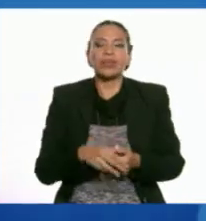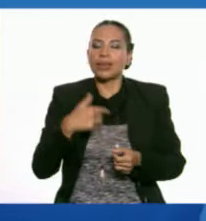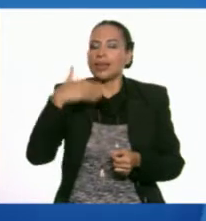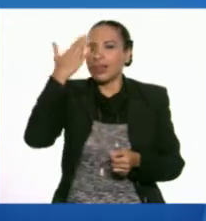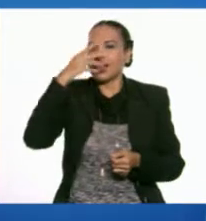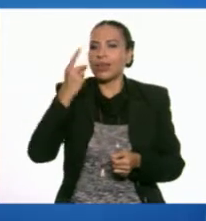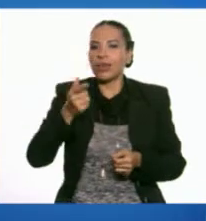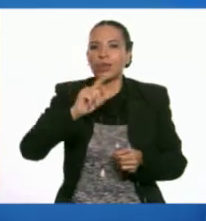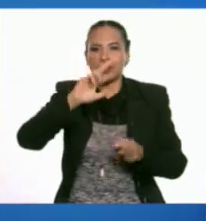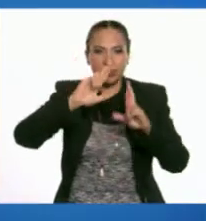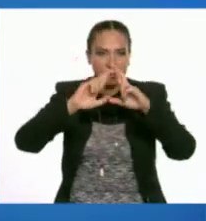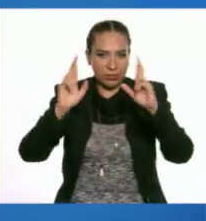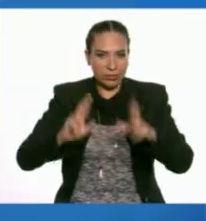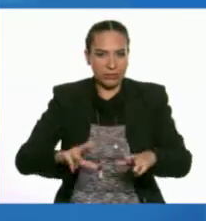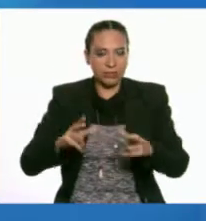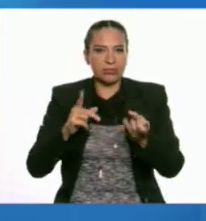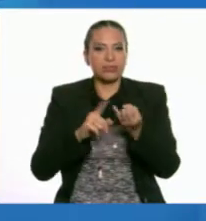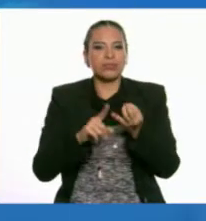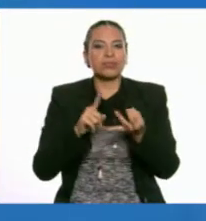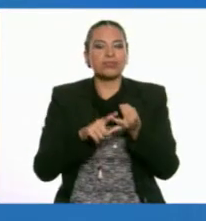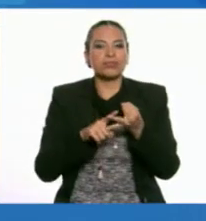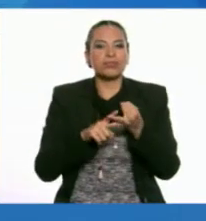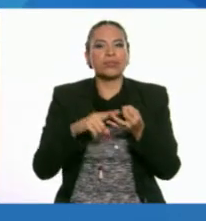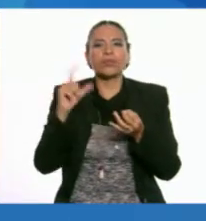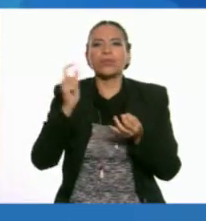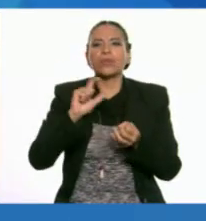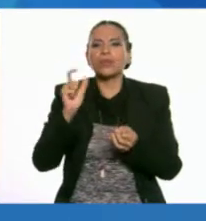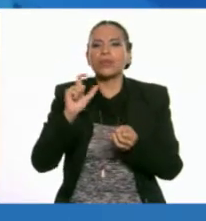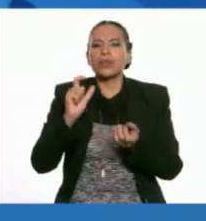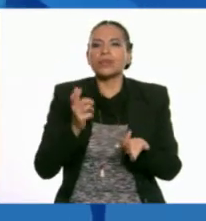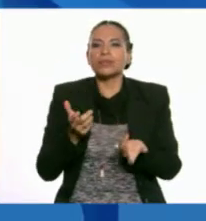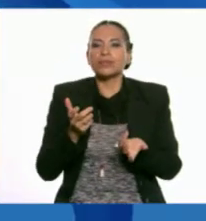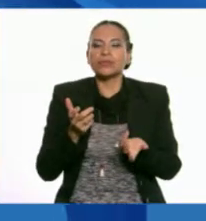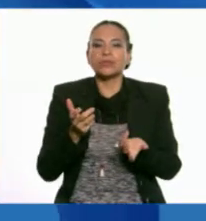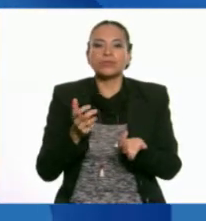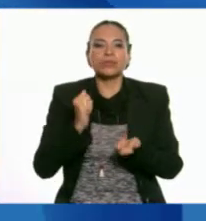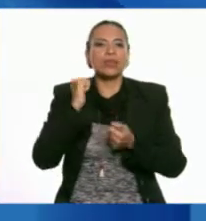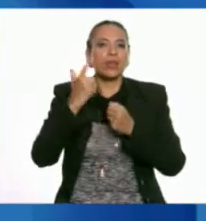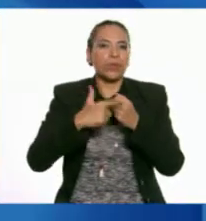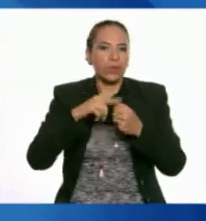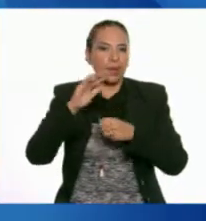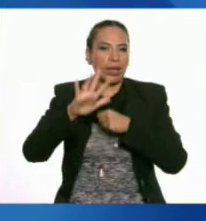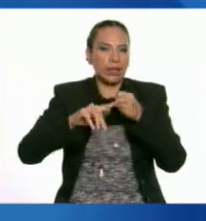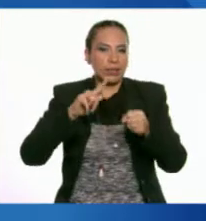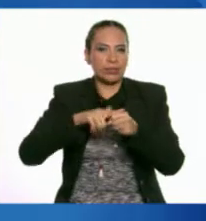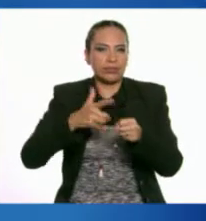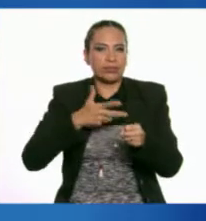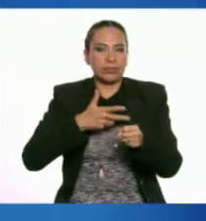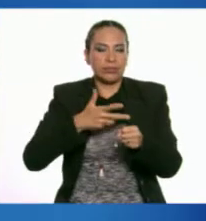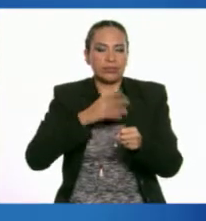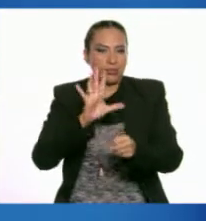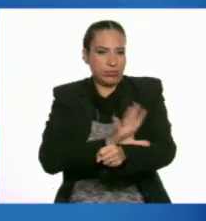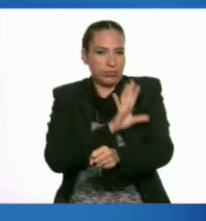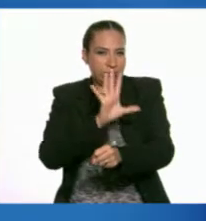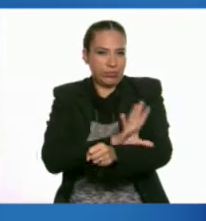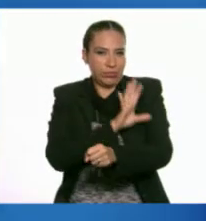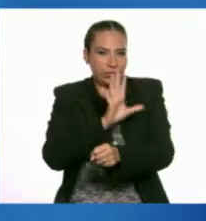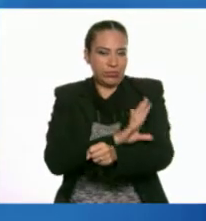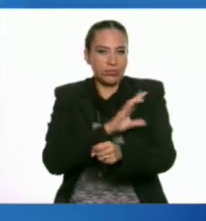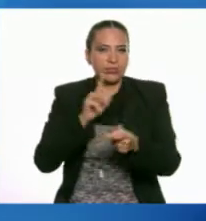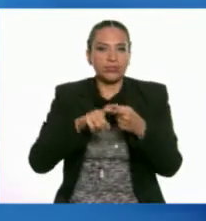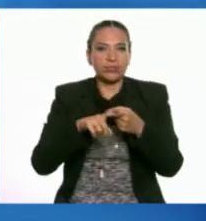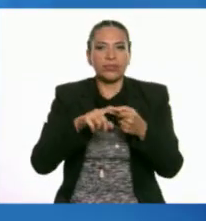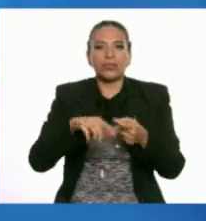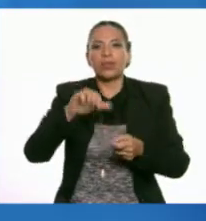Ya sé, cuando caen los rayos o cuando algunos animales también tienen como descargas eléctricas. Por ejemplo,